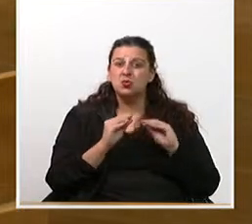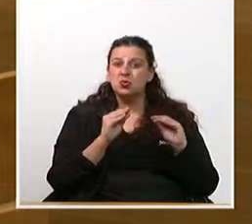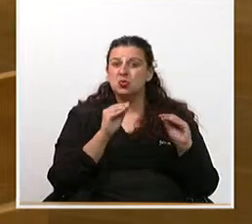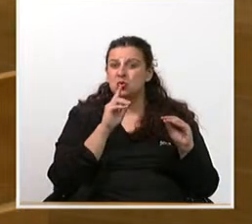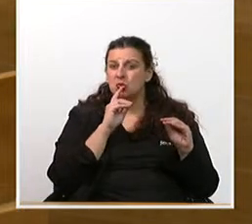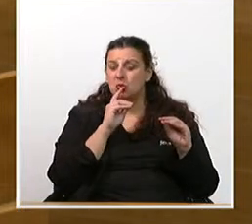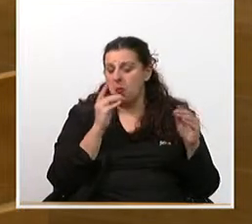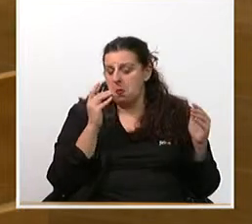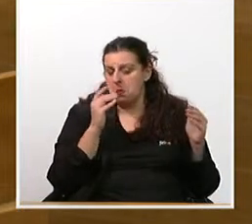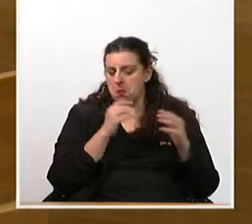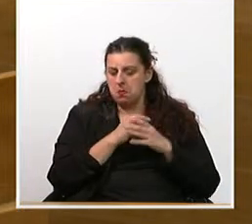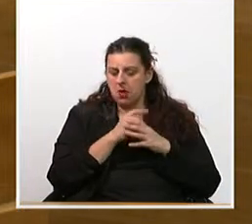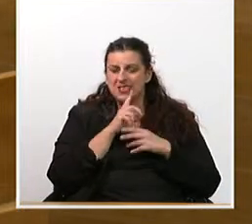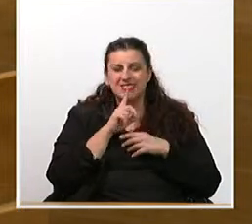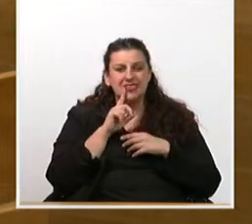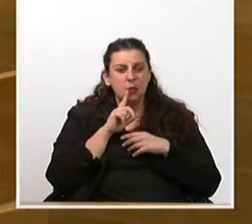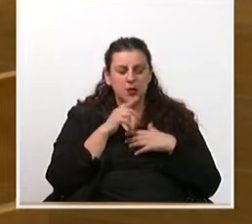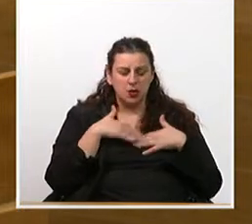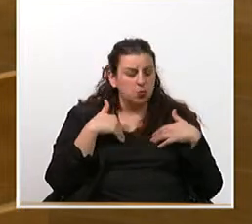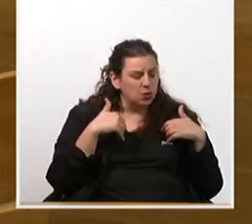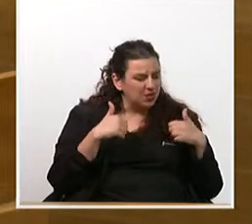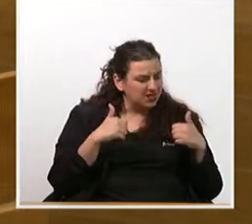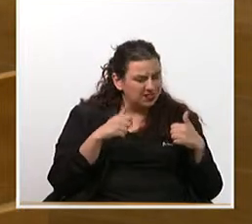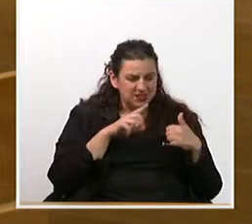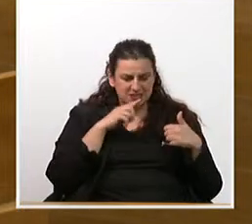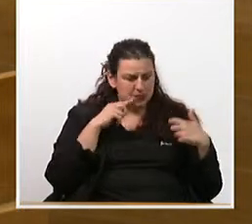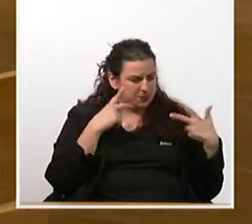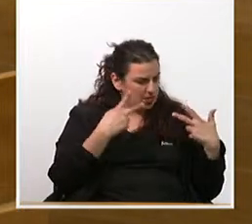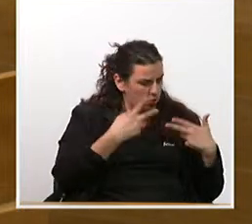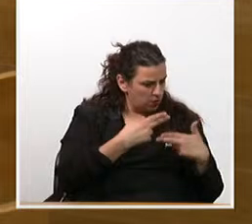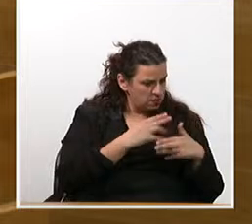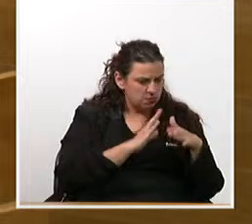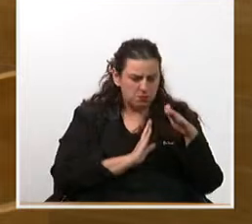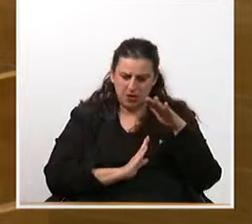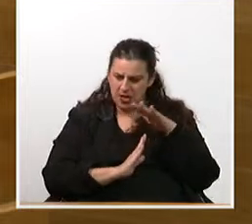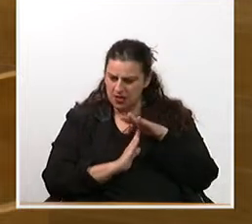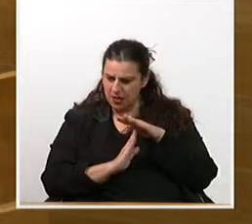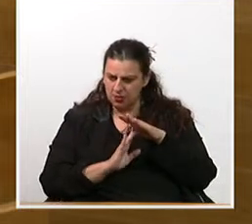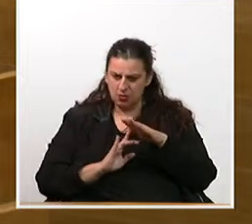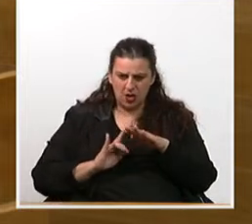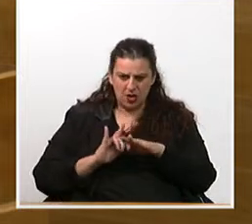es in es es par